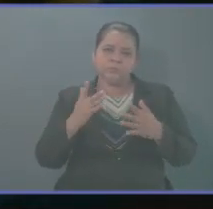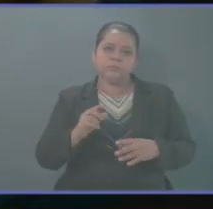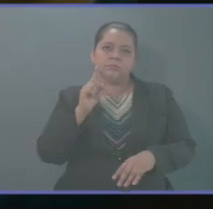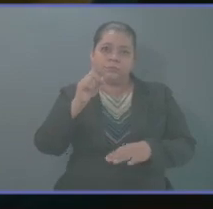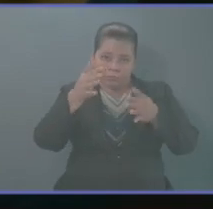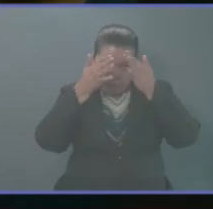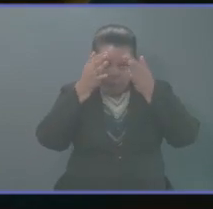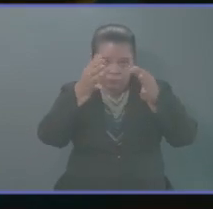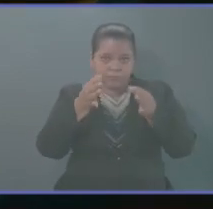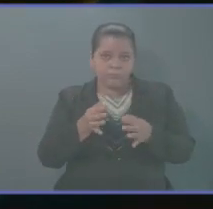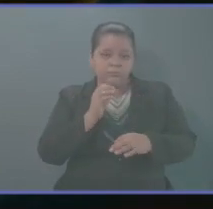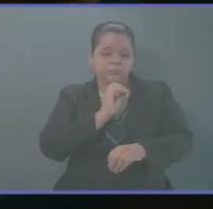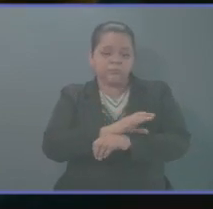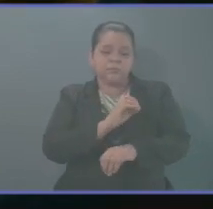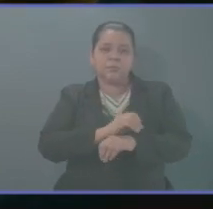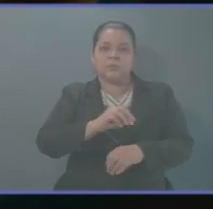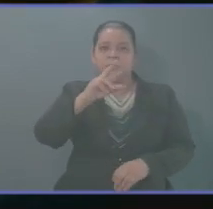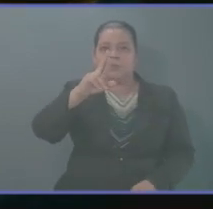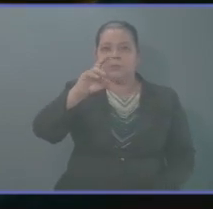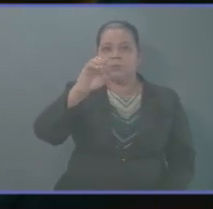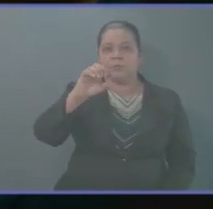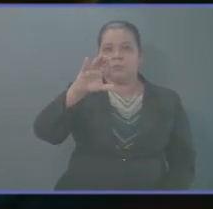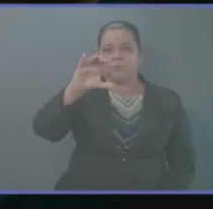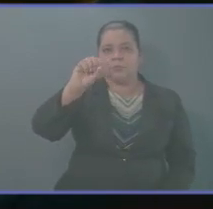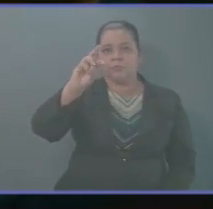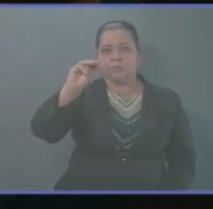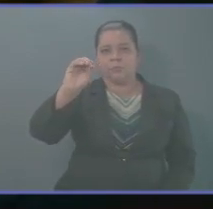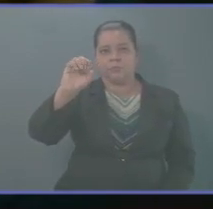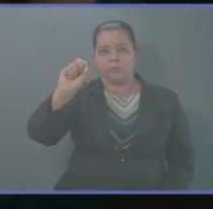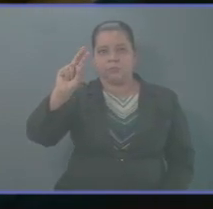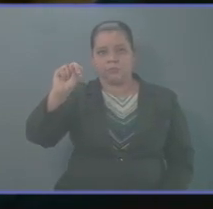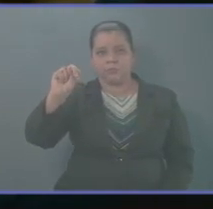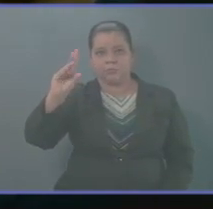recomendable para que el ministro de Trabajo pudiera